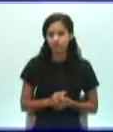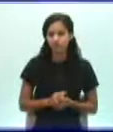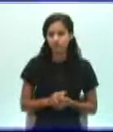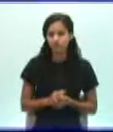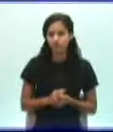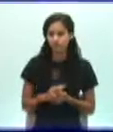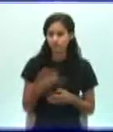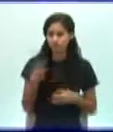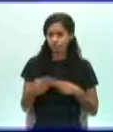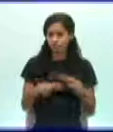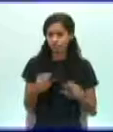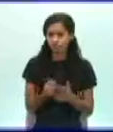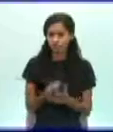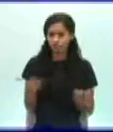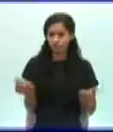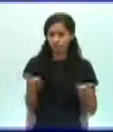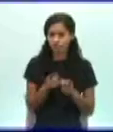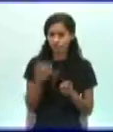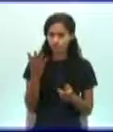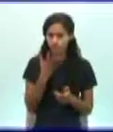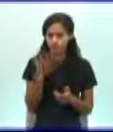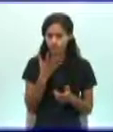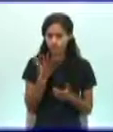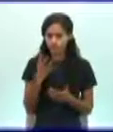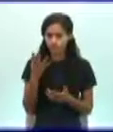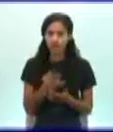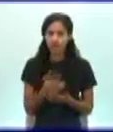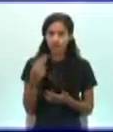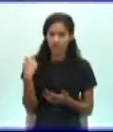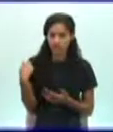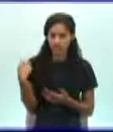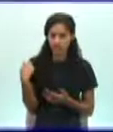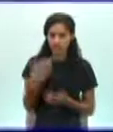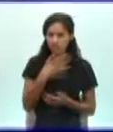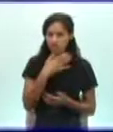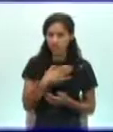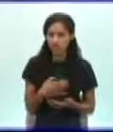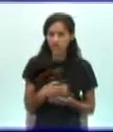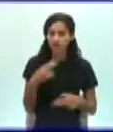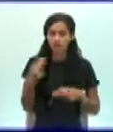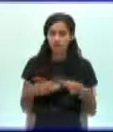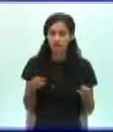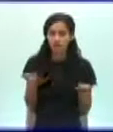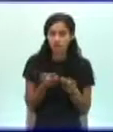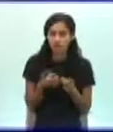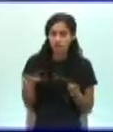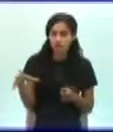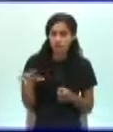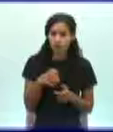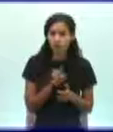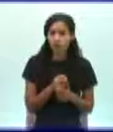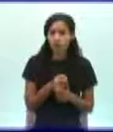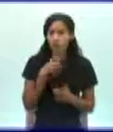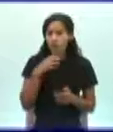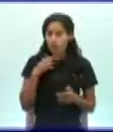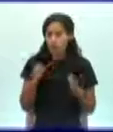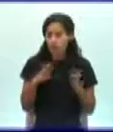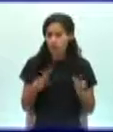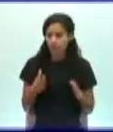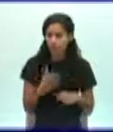Ellos resumen en nuestro líder indiscutible Fidel Castro Ruz, que hizo un resumen de toda la época que le